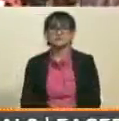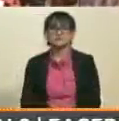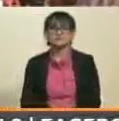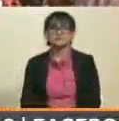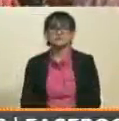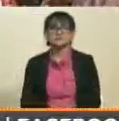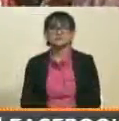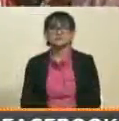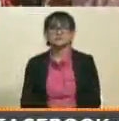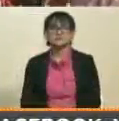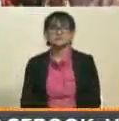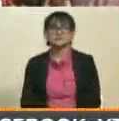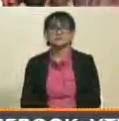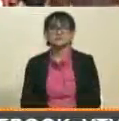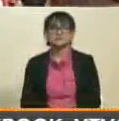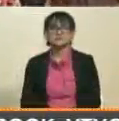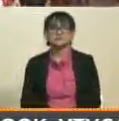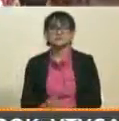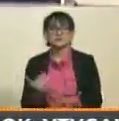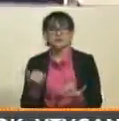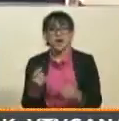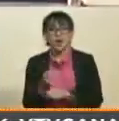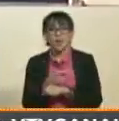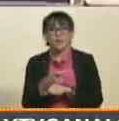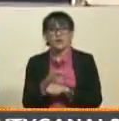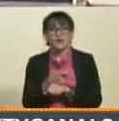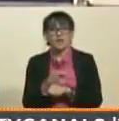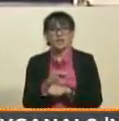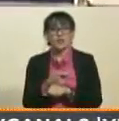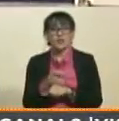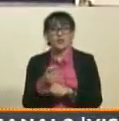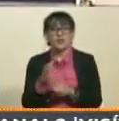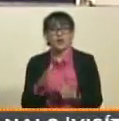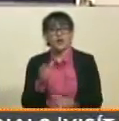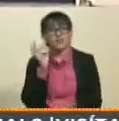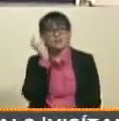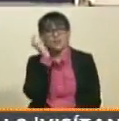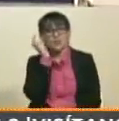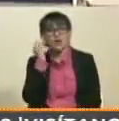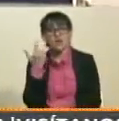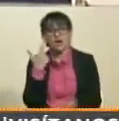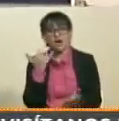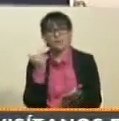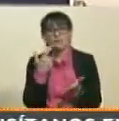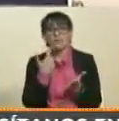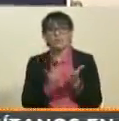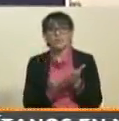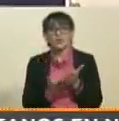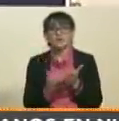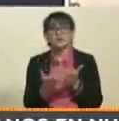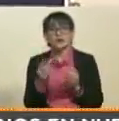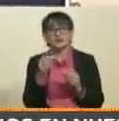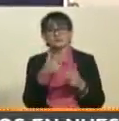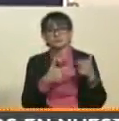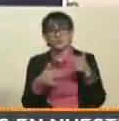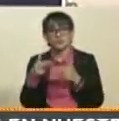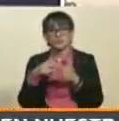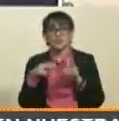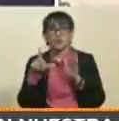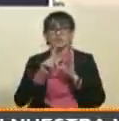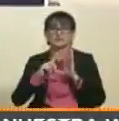Vamos ya. Y ya la gobernadora me ha dado la propuesta para la construcción del liceo.